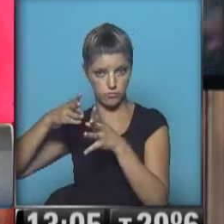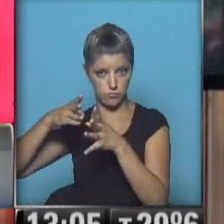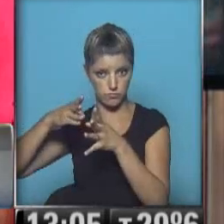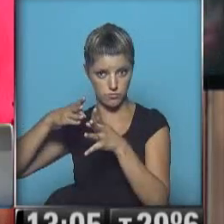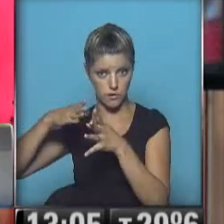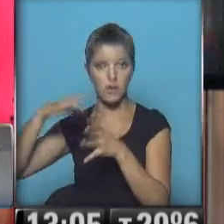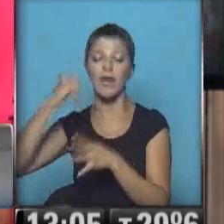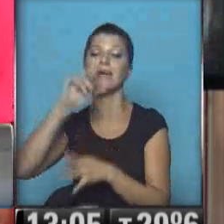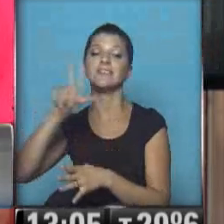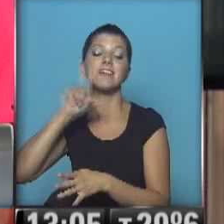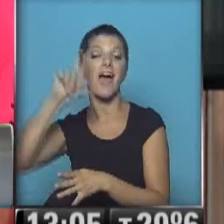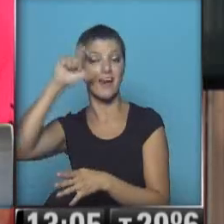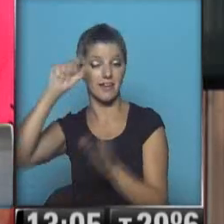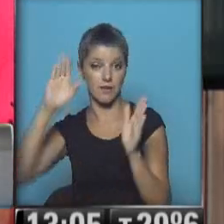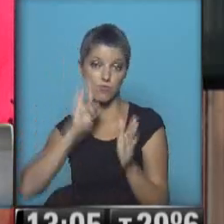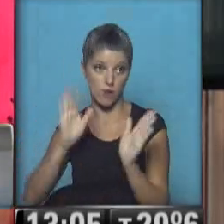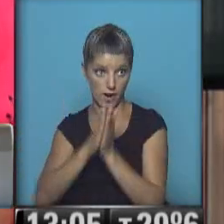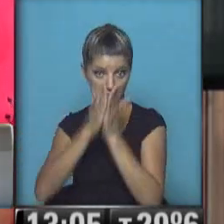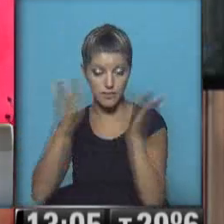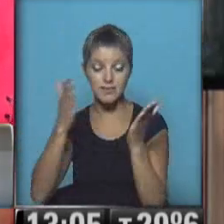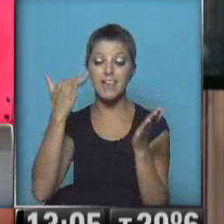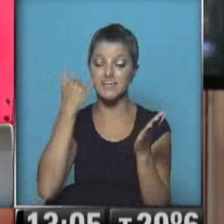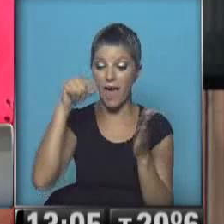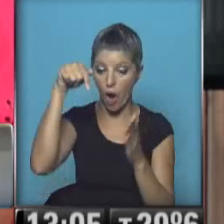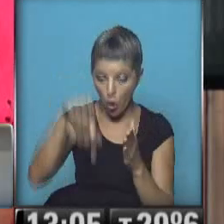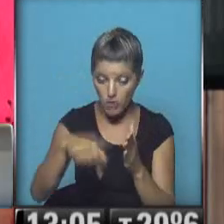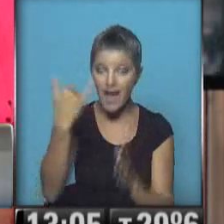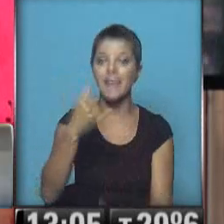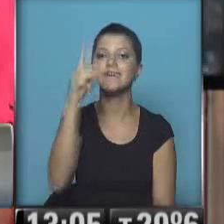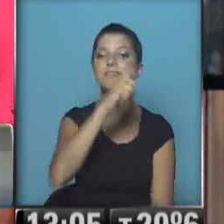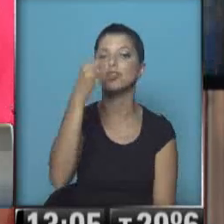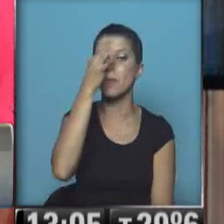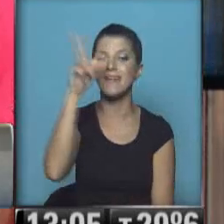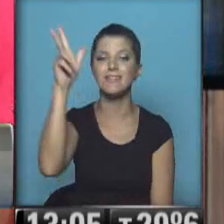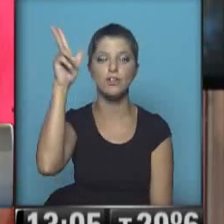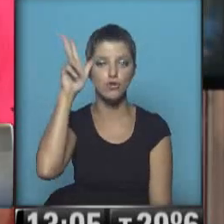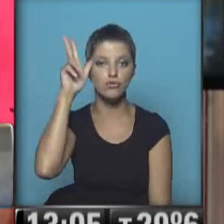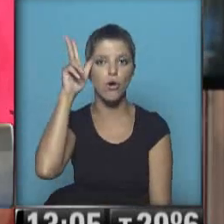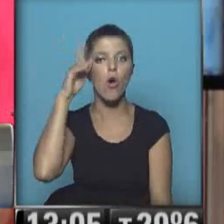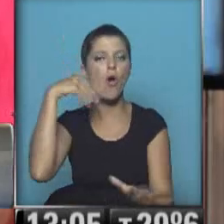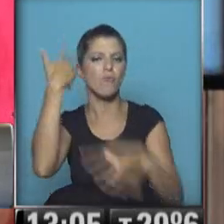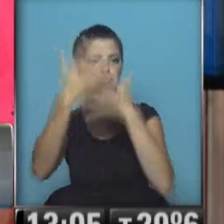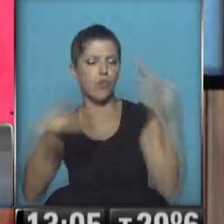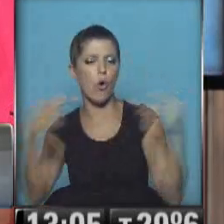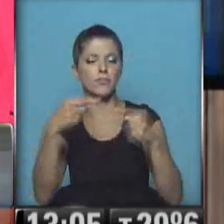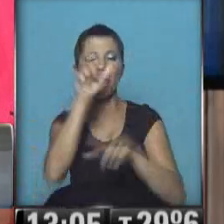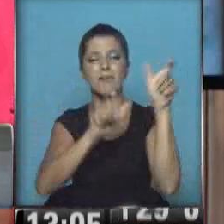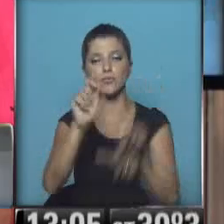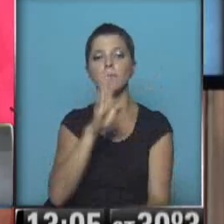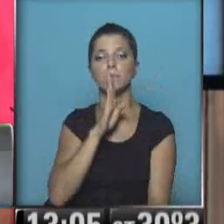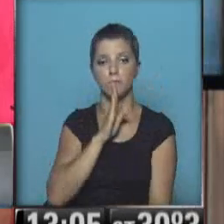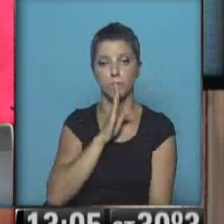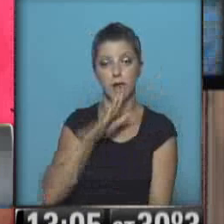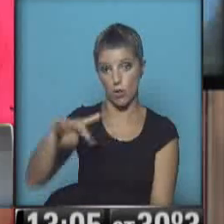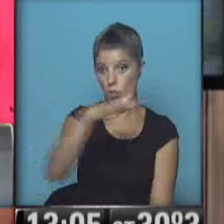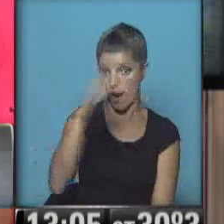en Charlie Hebdo, y ya hay 128 agresiones a musulmanes en Francia.